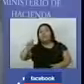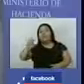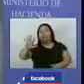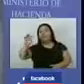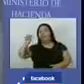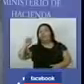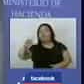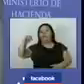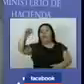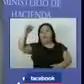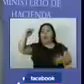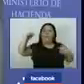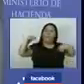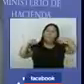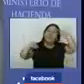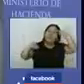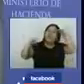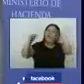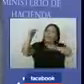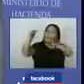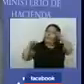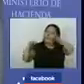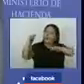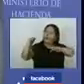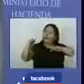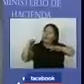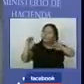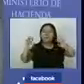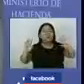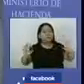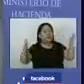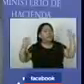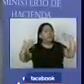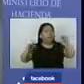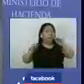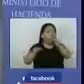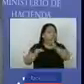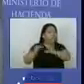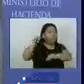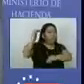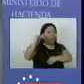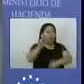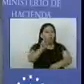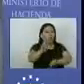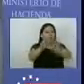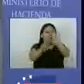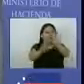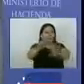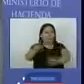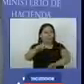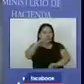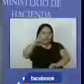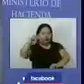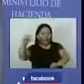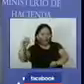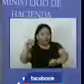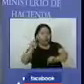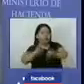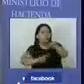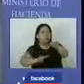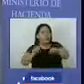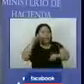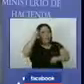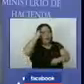montos que habíamos planificado recibir. Y hemos superado en alrededor de 26 millones el monto que se había